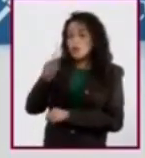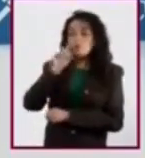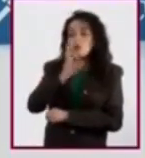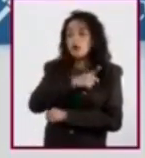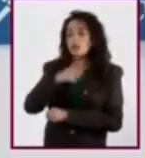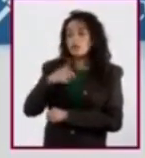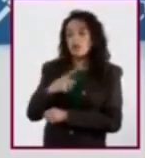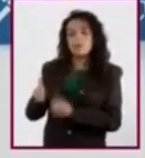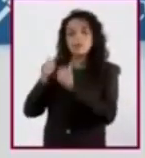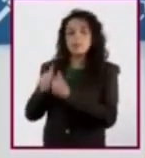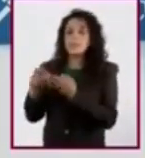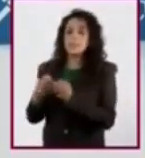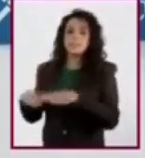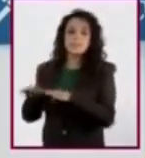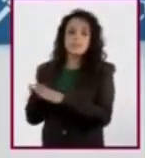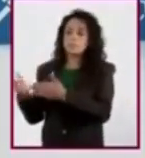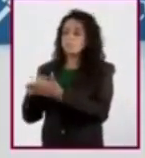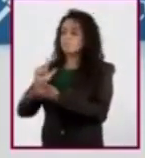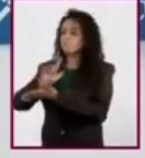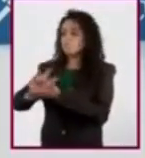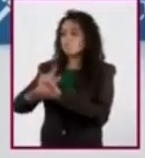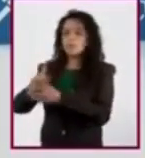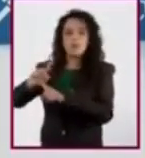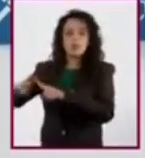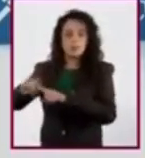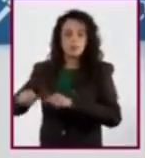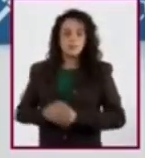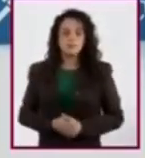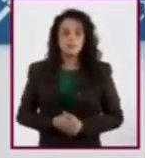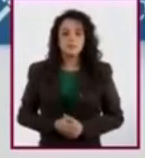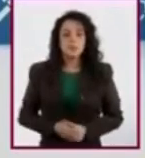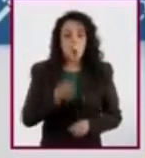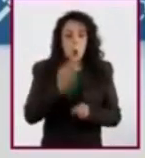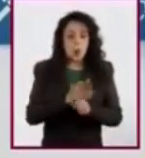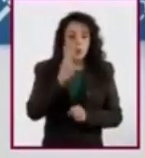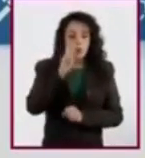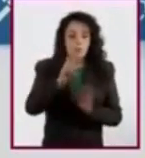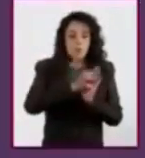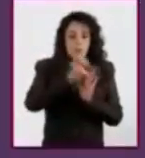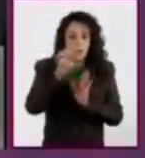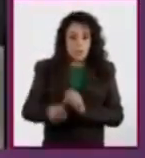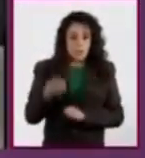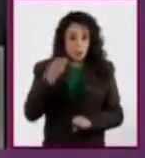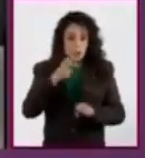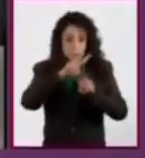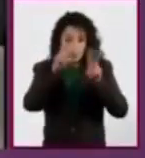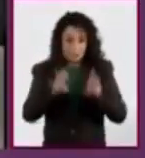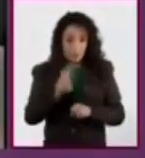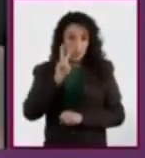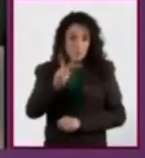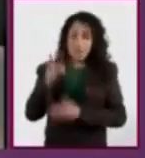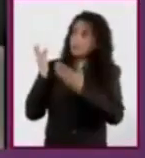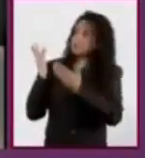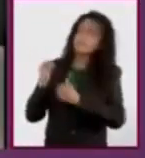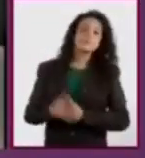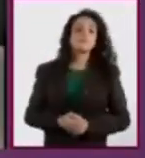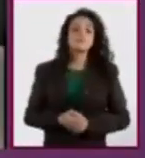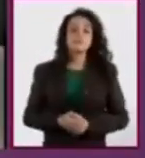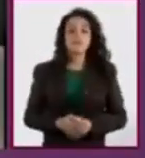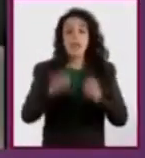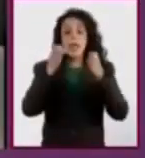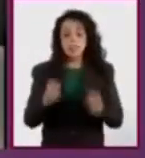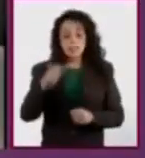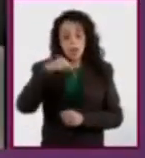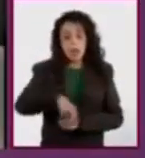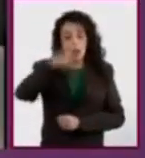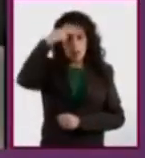En el siguiente fragmento, les invito a ver y a escuchar un breve ejemplo al respecto. Nos encontramos en México, en